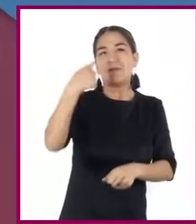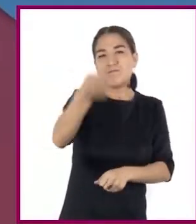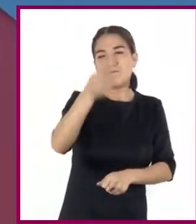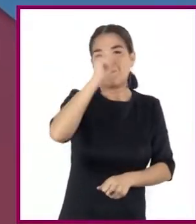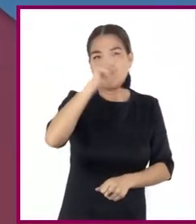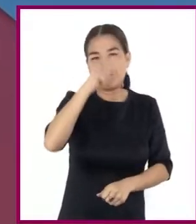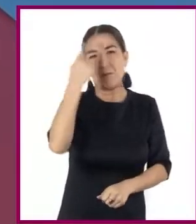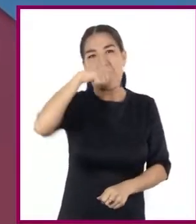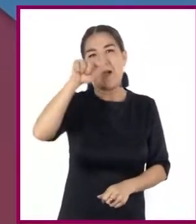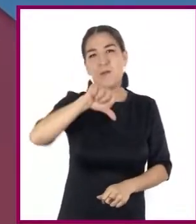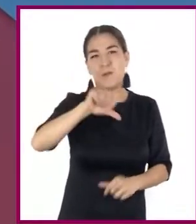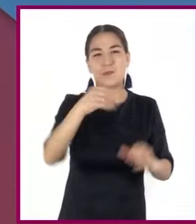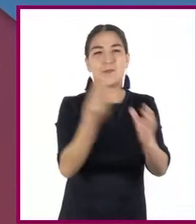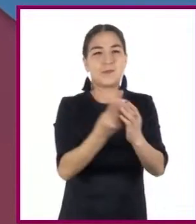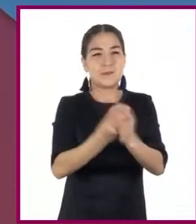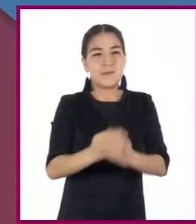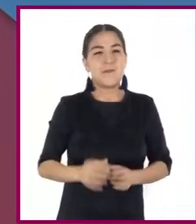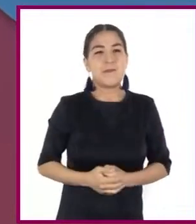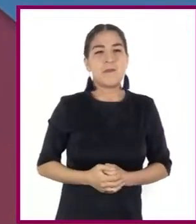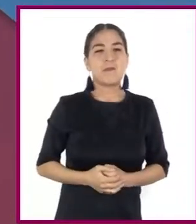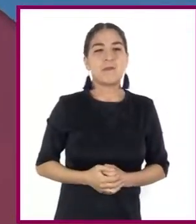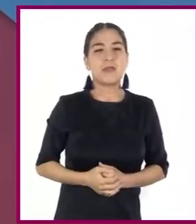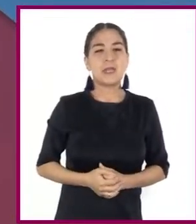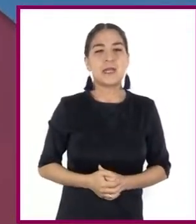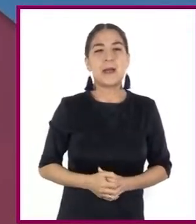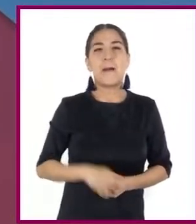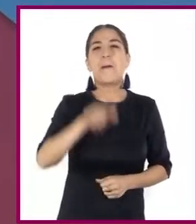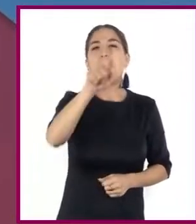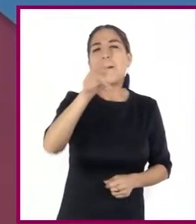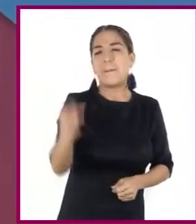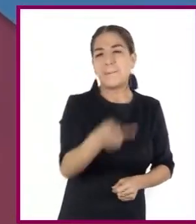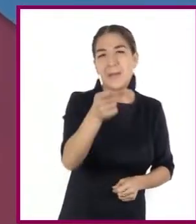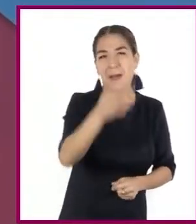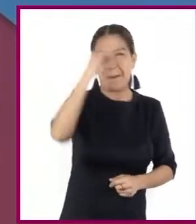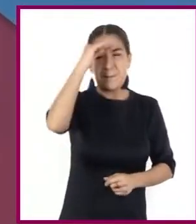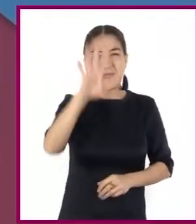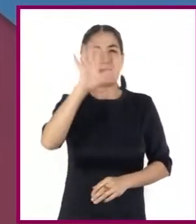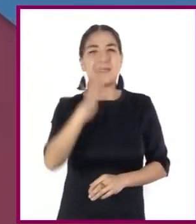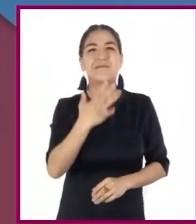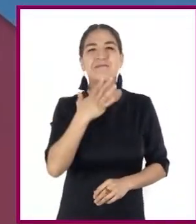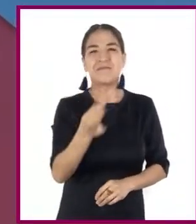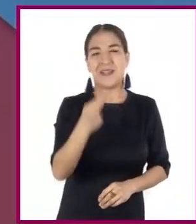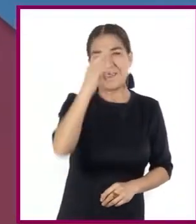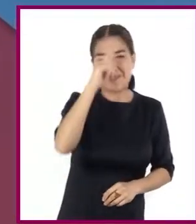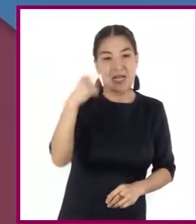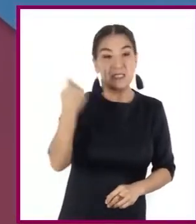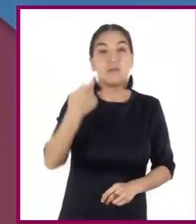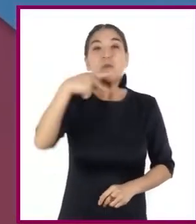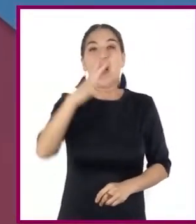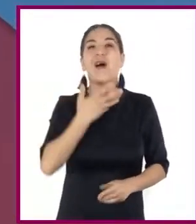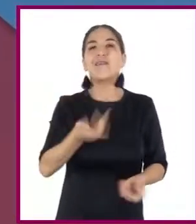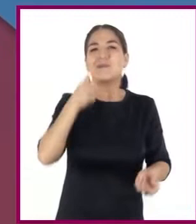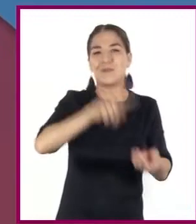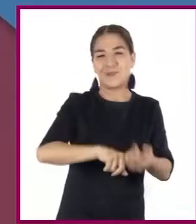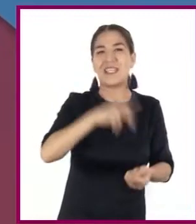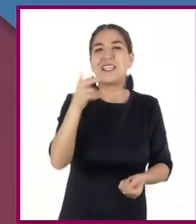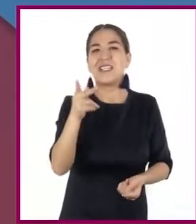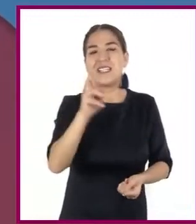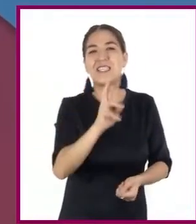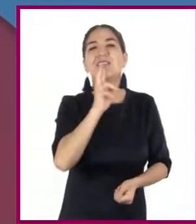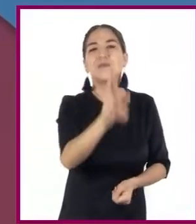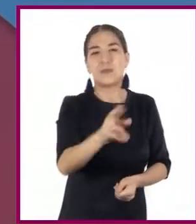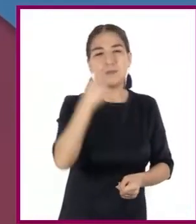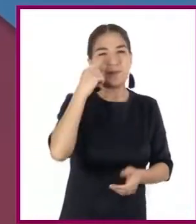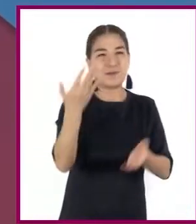sesión. Aunque la pregunta parezca sencilla, puede tener diversas respuestas. Analicemos los siguientes